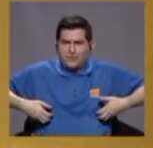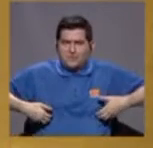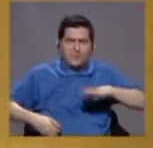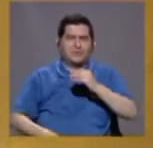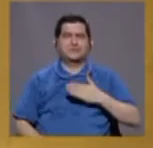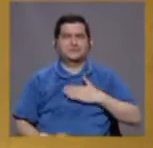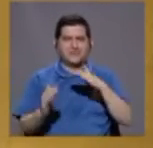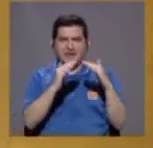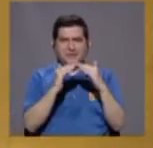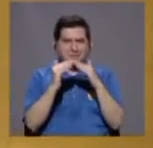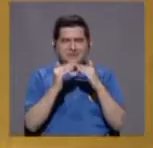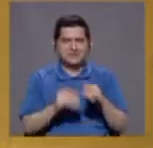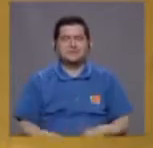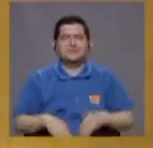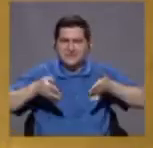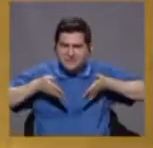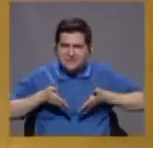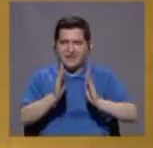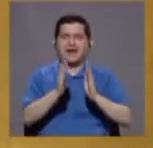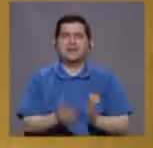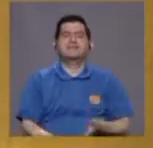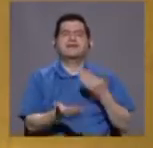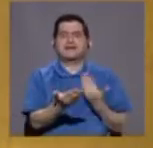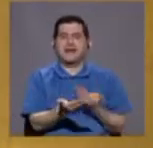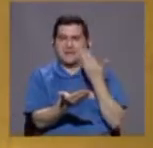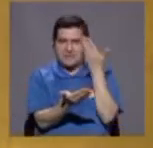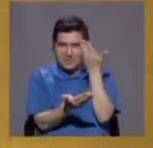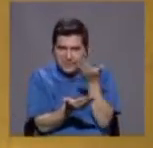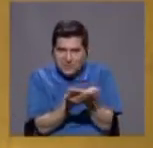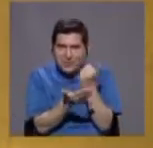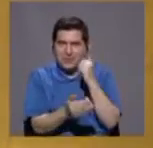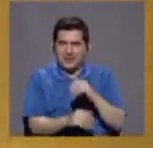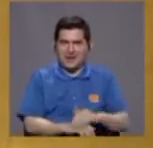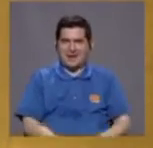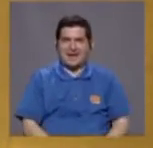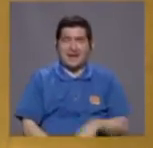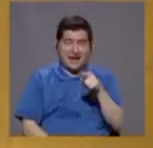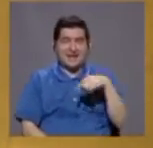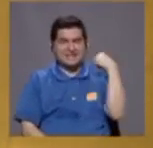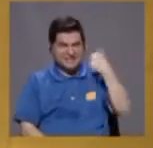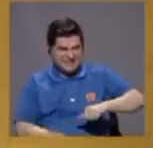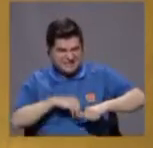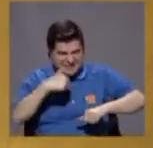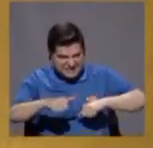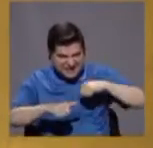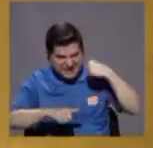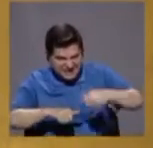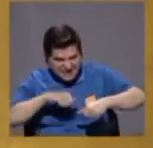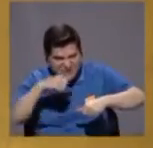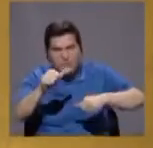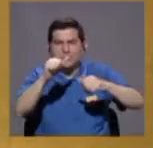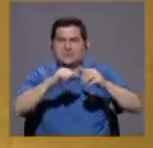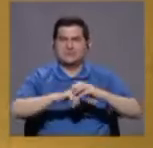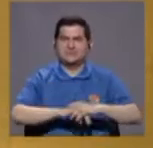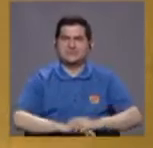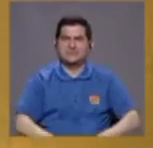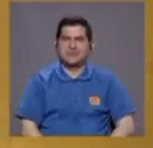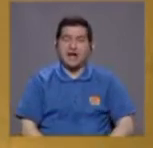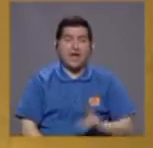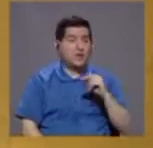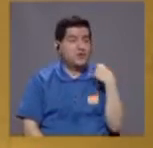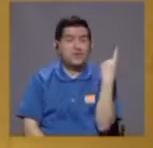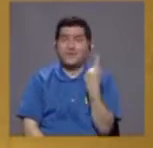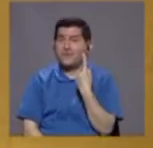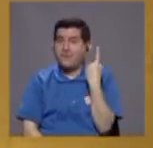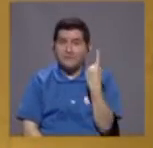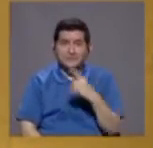que está planteando esa pugna entre no